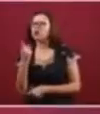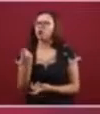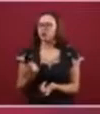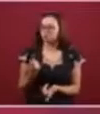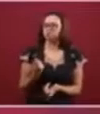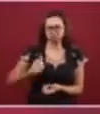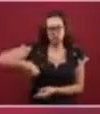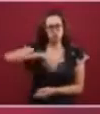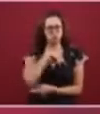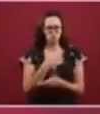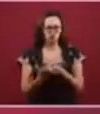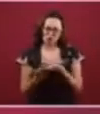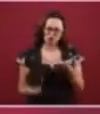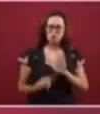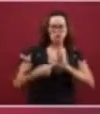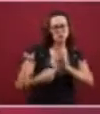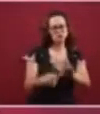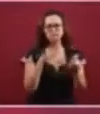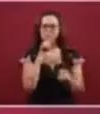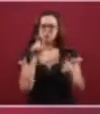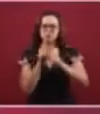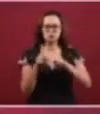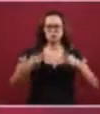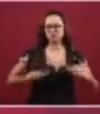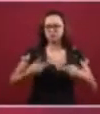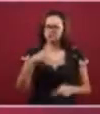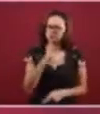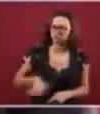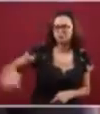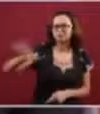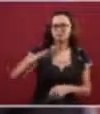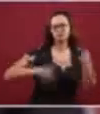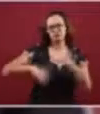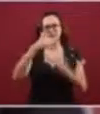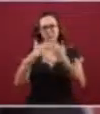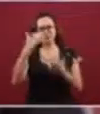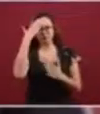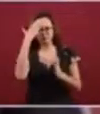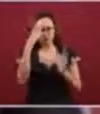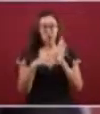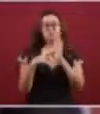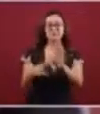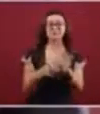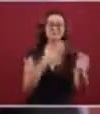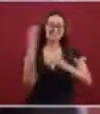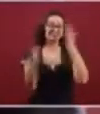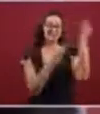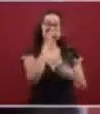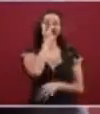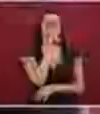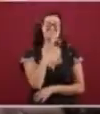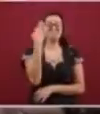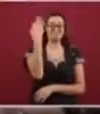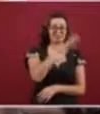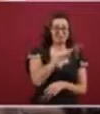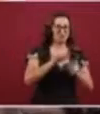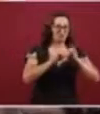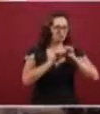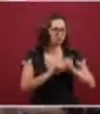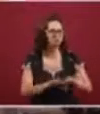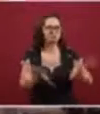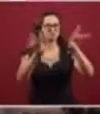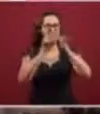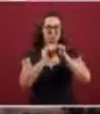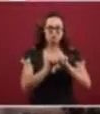muy importante a la ciudadanía, a todos los mexicanos, porque las fake news, las noticias falsas